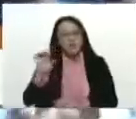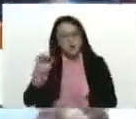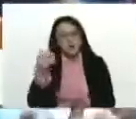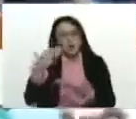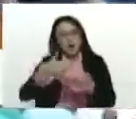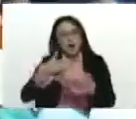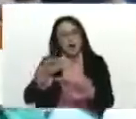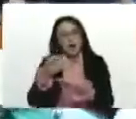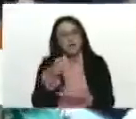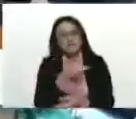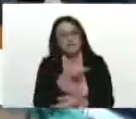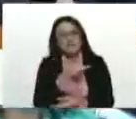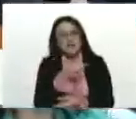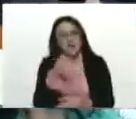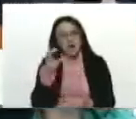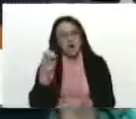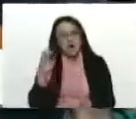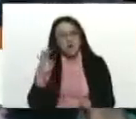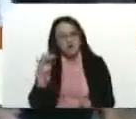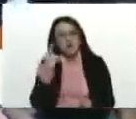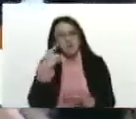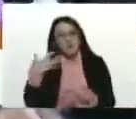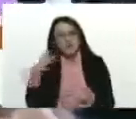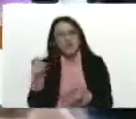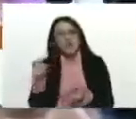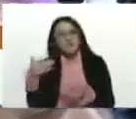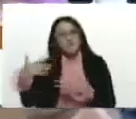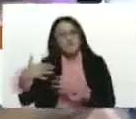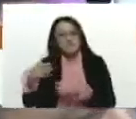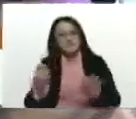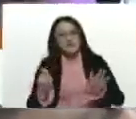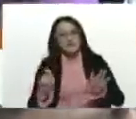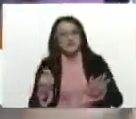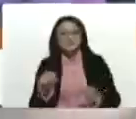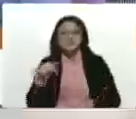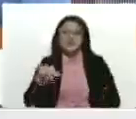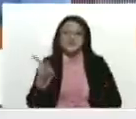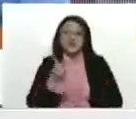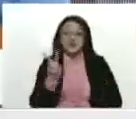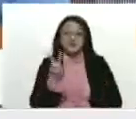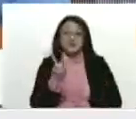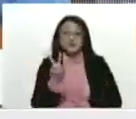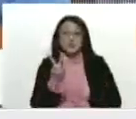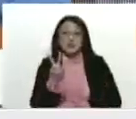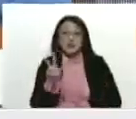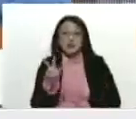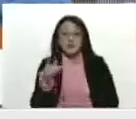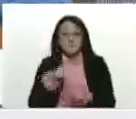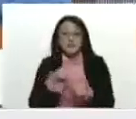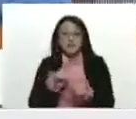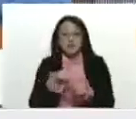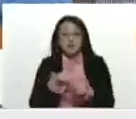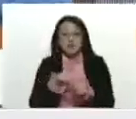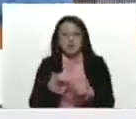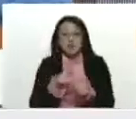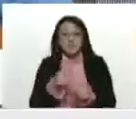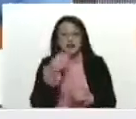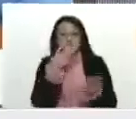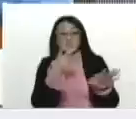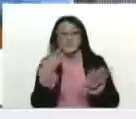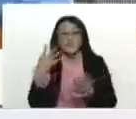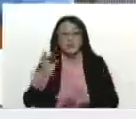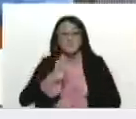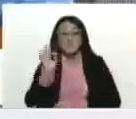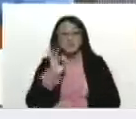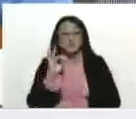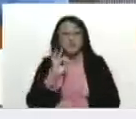a Chile vamos a ver si dura seis meses en Venezuela el petróleo significaba más del 90 y nueve por ciento de